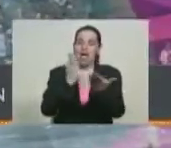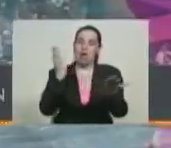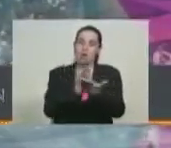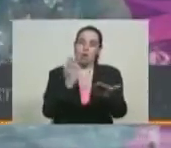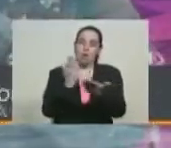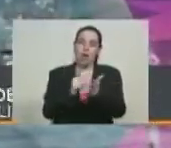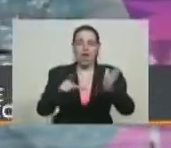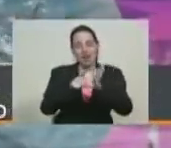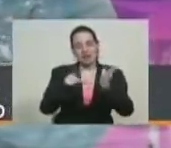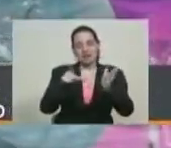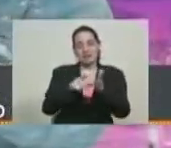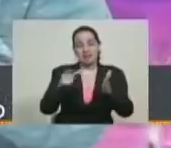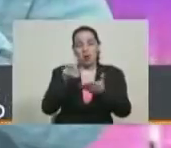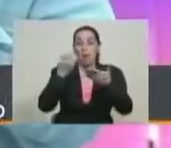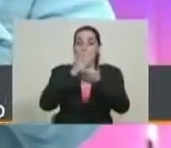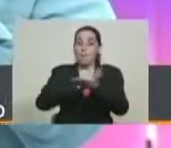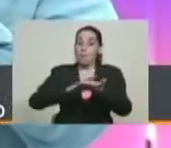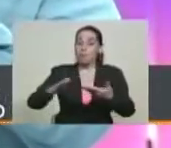de calidad,